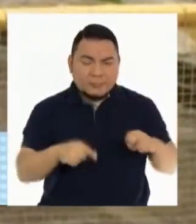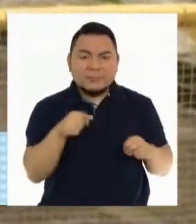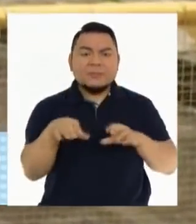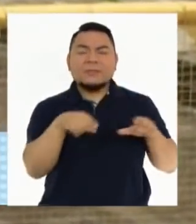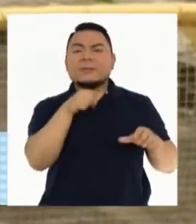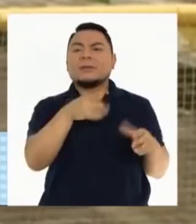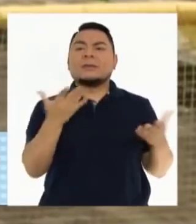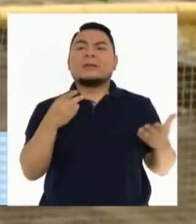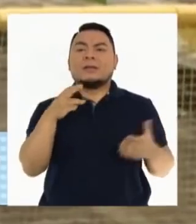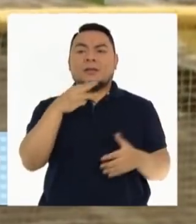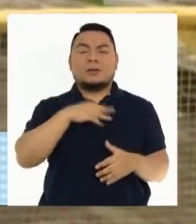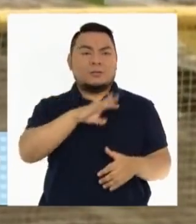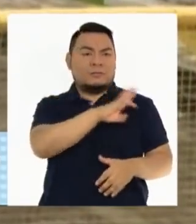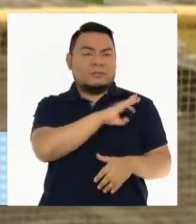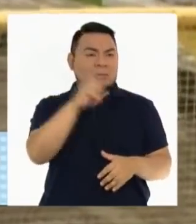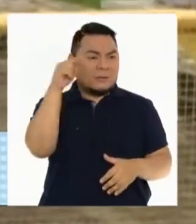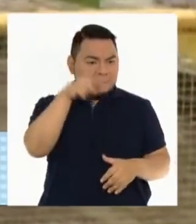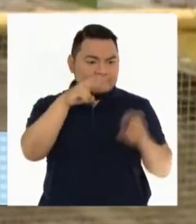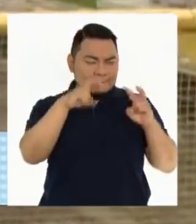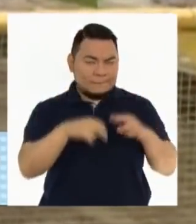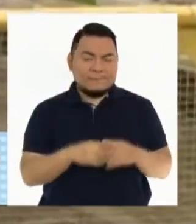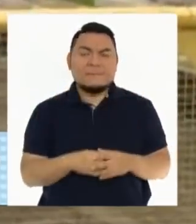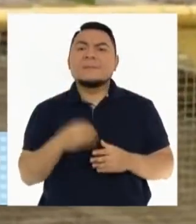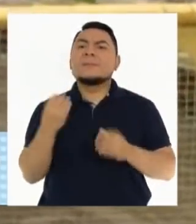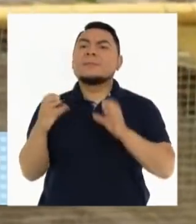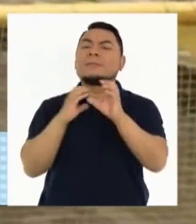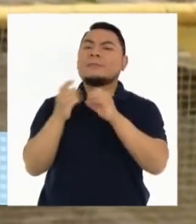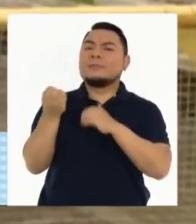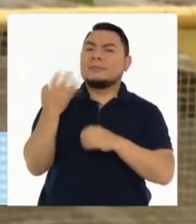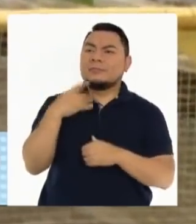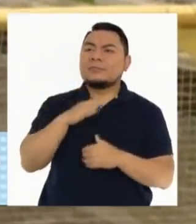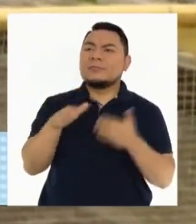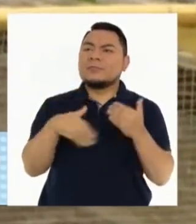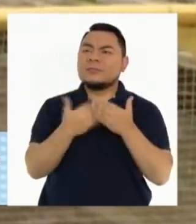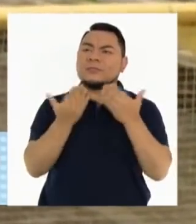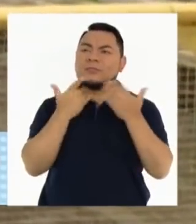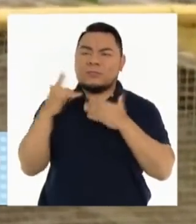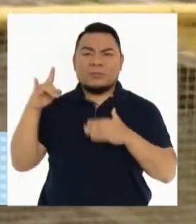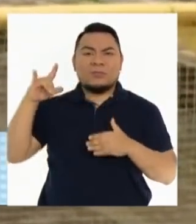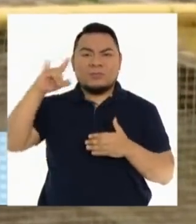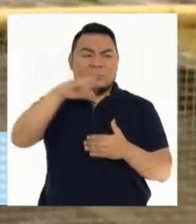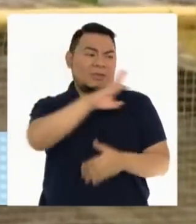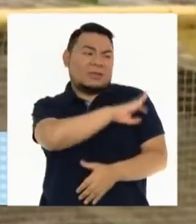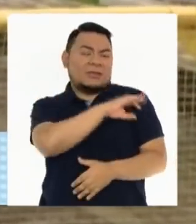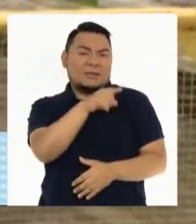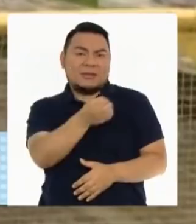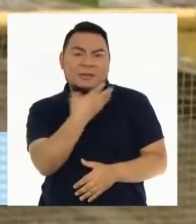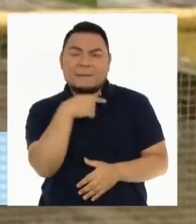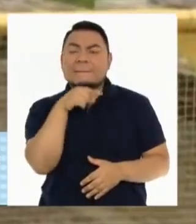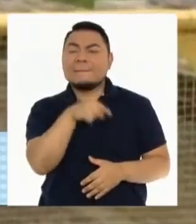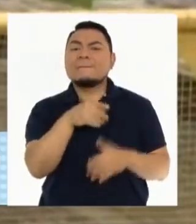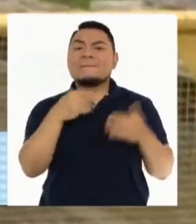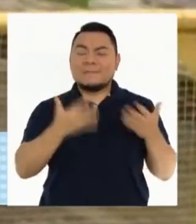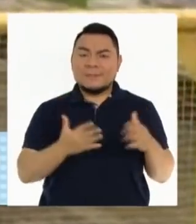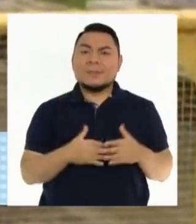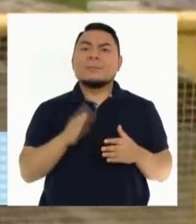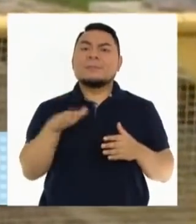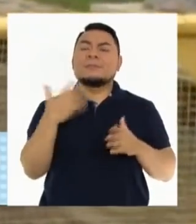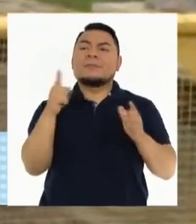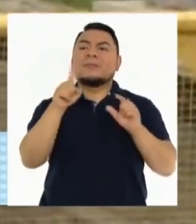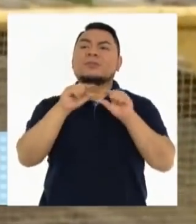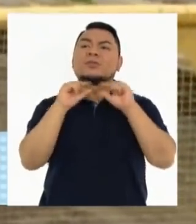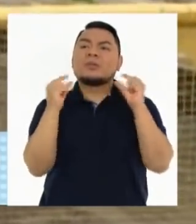que tiene que hacer el Ministerio Público, porque conversábamos de manera coloquial al vuelo con la fiscal y nos señalaba que ya hay un